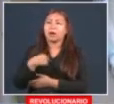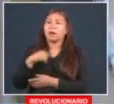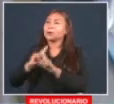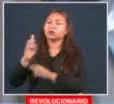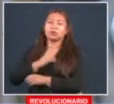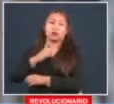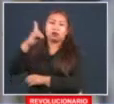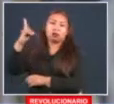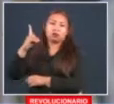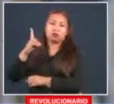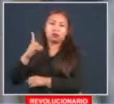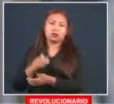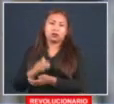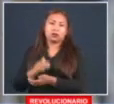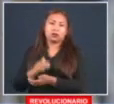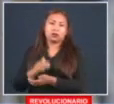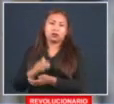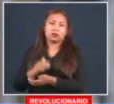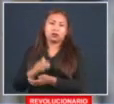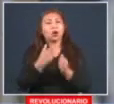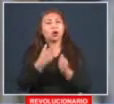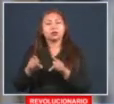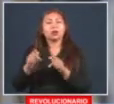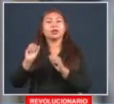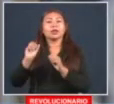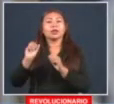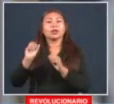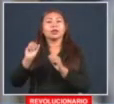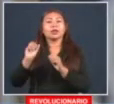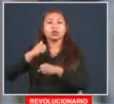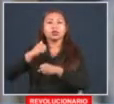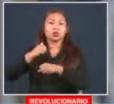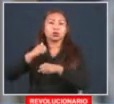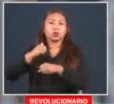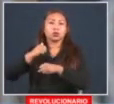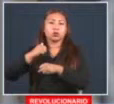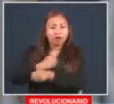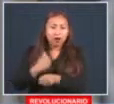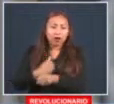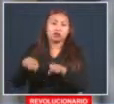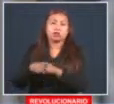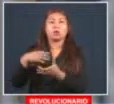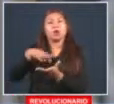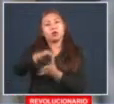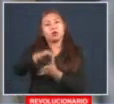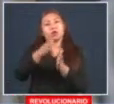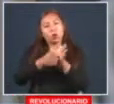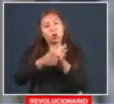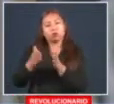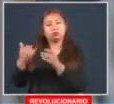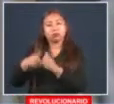conmigo, por eso yo tengo 15 años donde tengo, y por eso el pueblo colonense me tiene aquí. Y le pido disculpas al pueblo